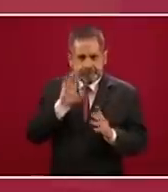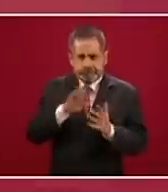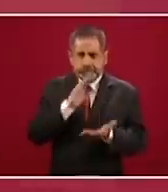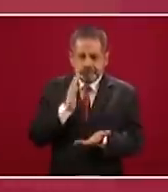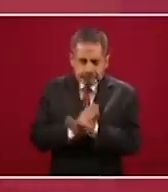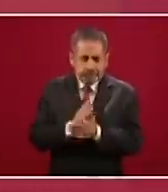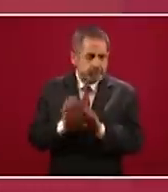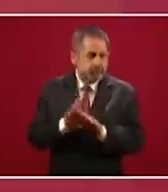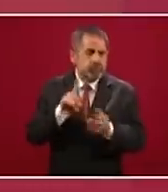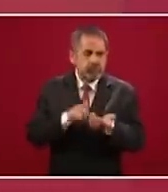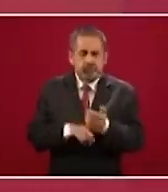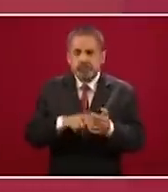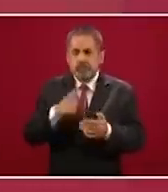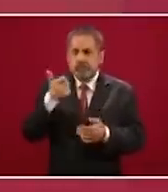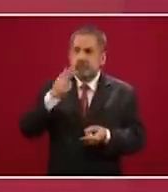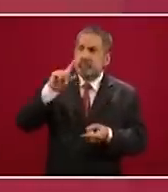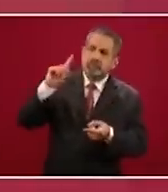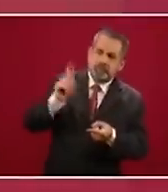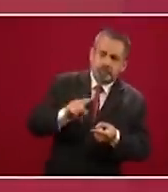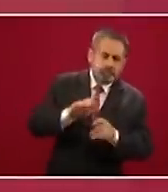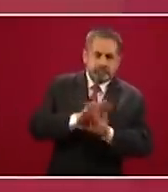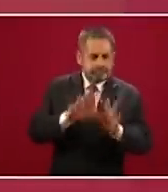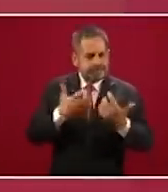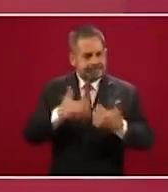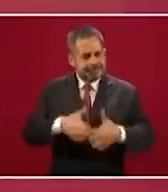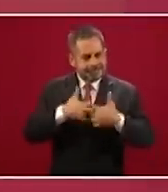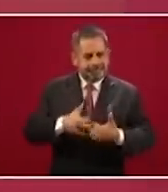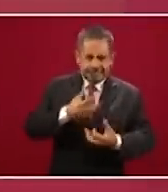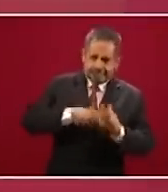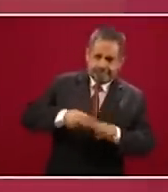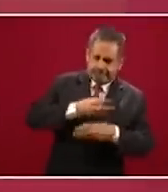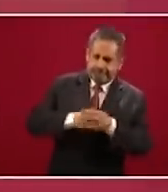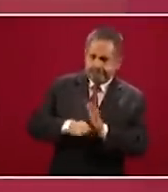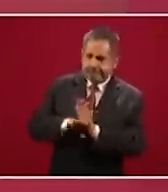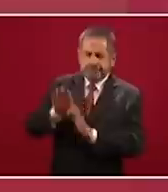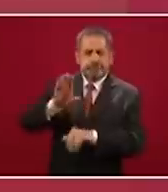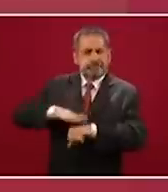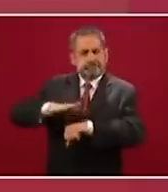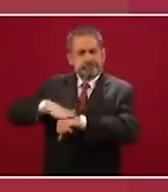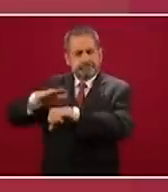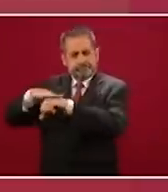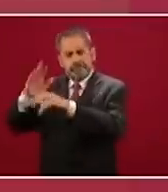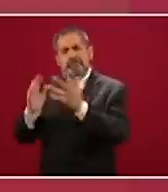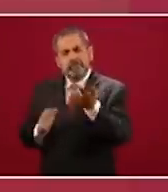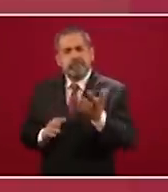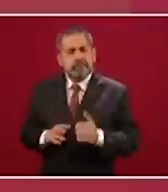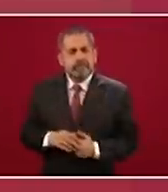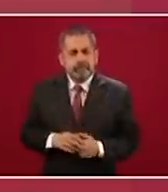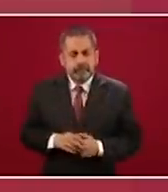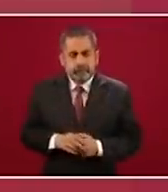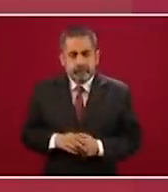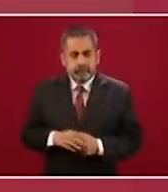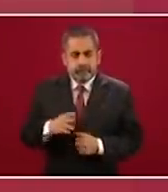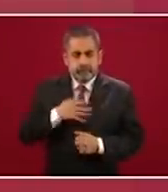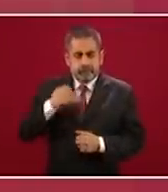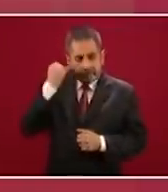detener la caída en la producción de petróleo. Porque imagínense,